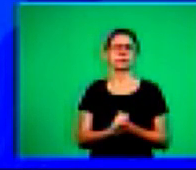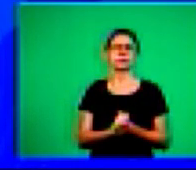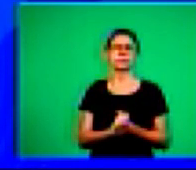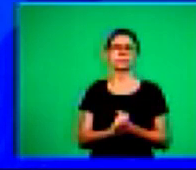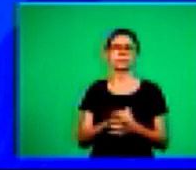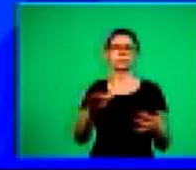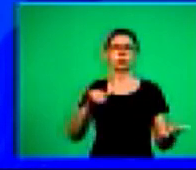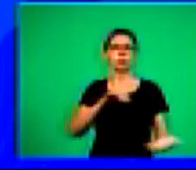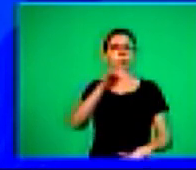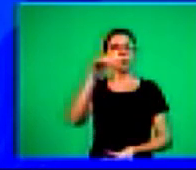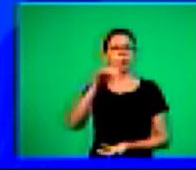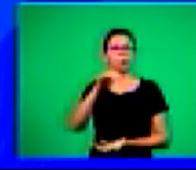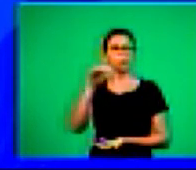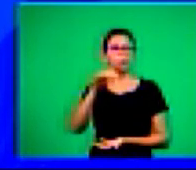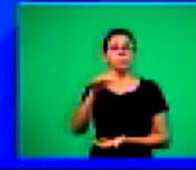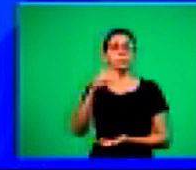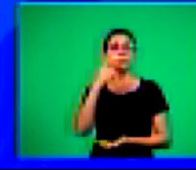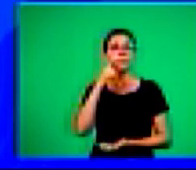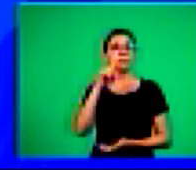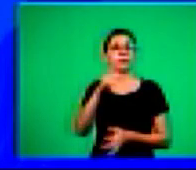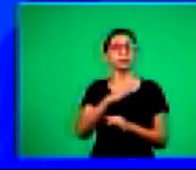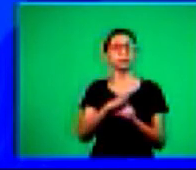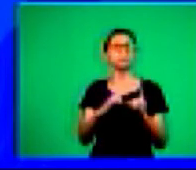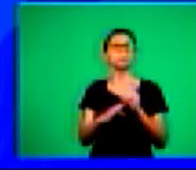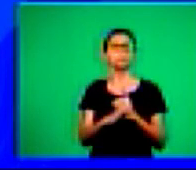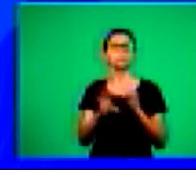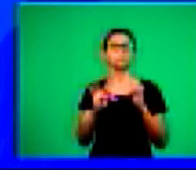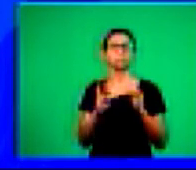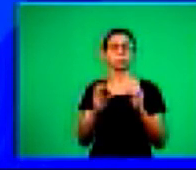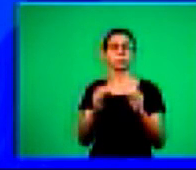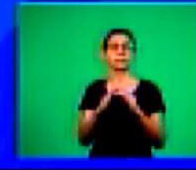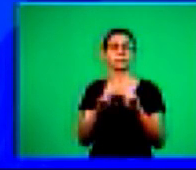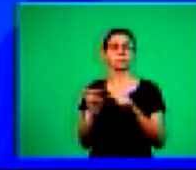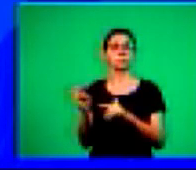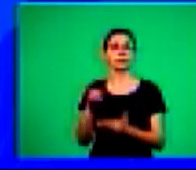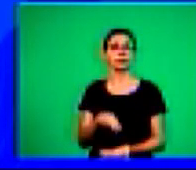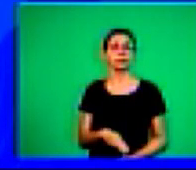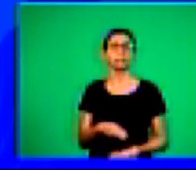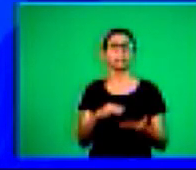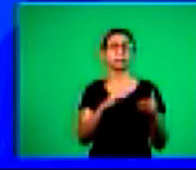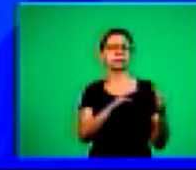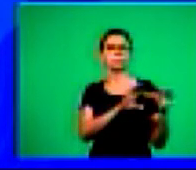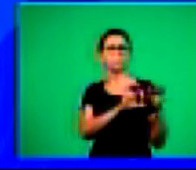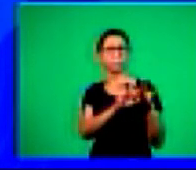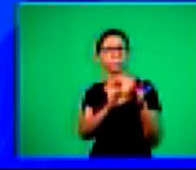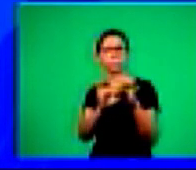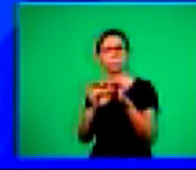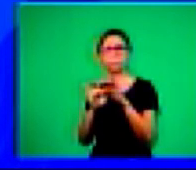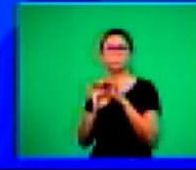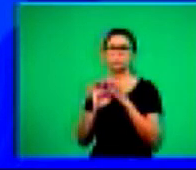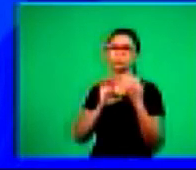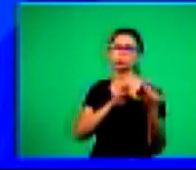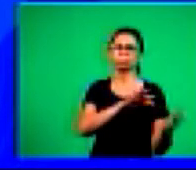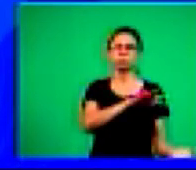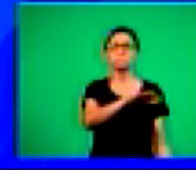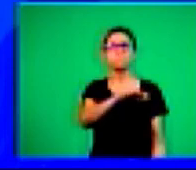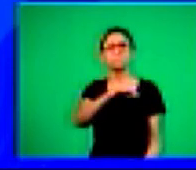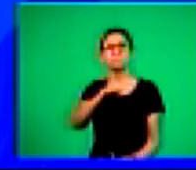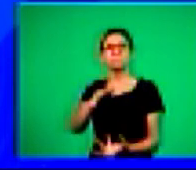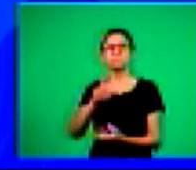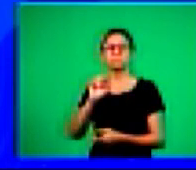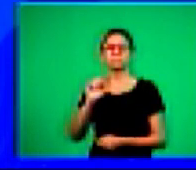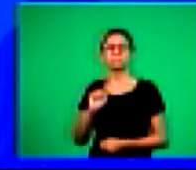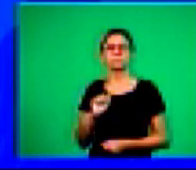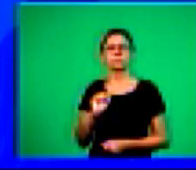del culto que será transmitido para todas nuestras iglesias e iglesias conectadas con nosotros en todo el planeta